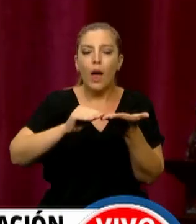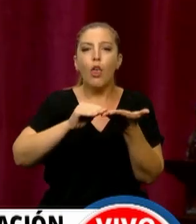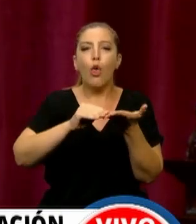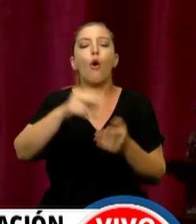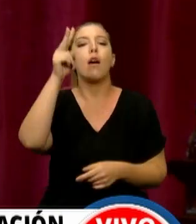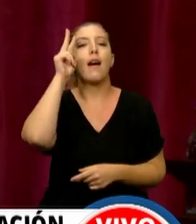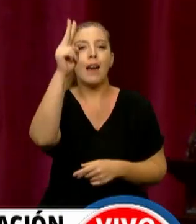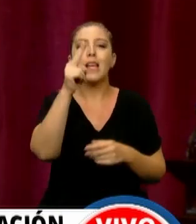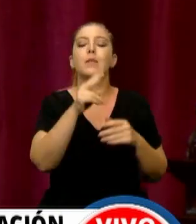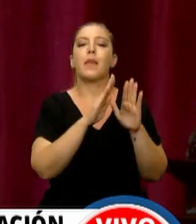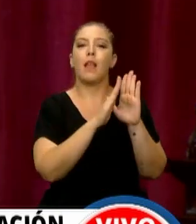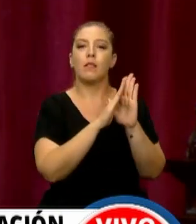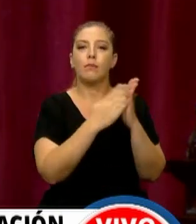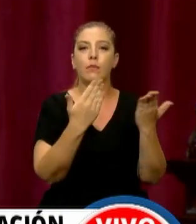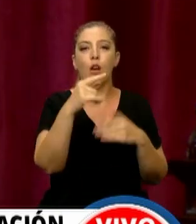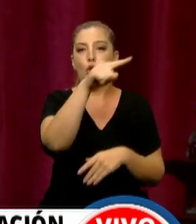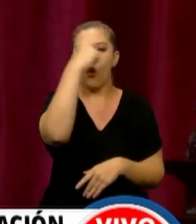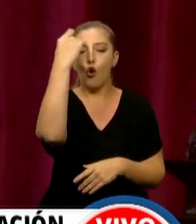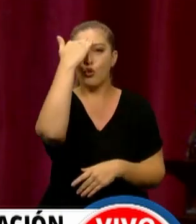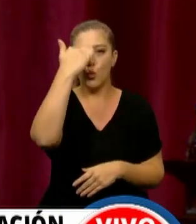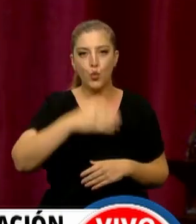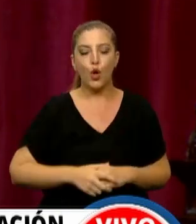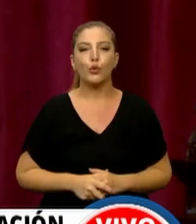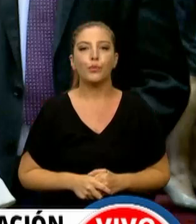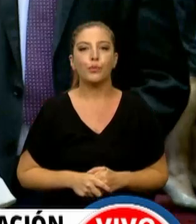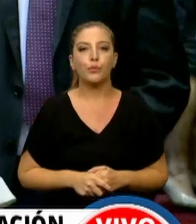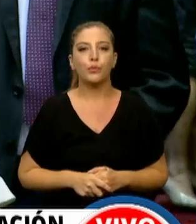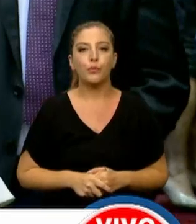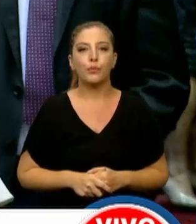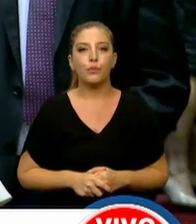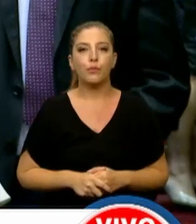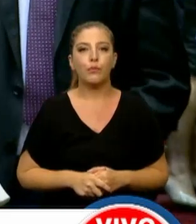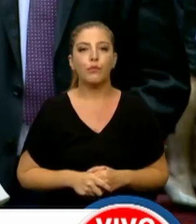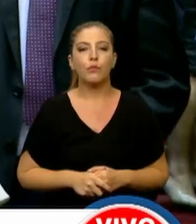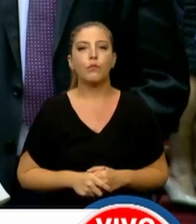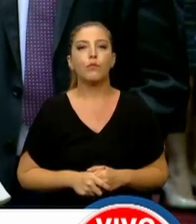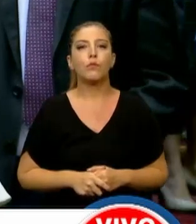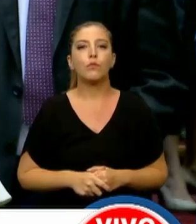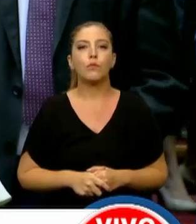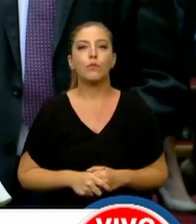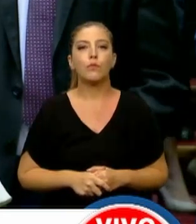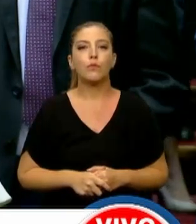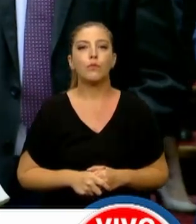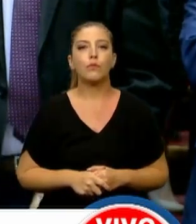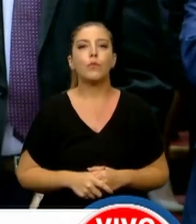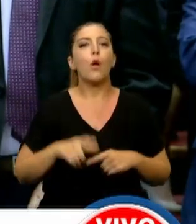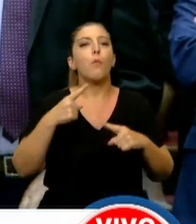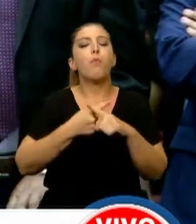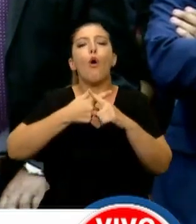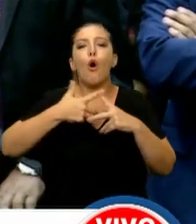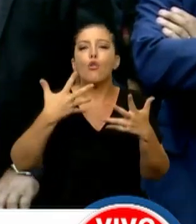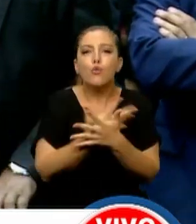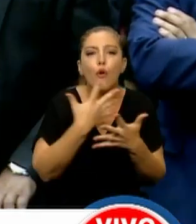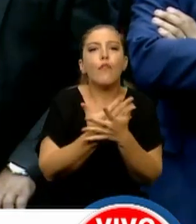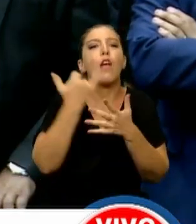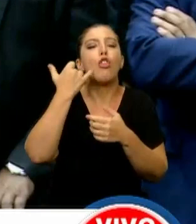todo de conformidad con lo que prescribe la Constitución Nacional. Por el sacrificado y combativo pueblo